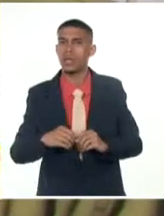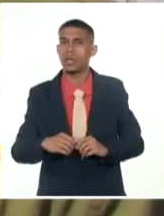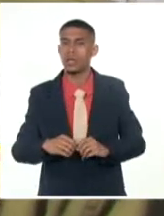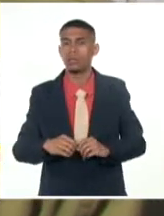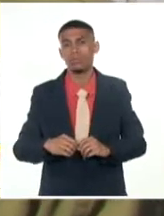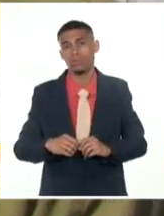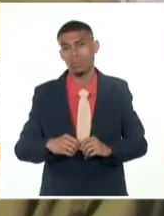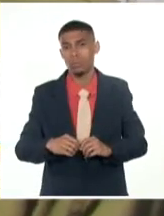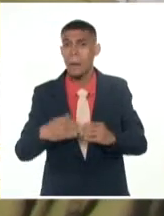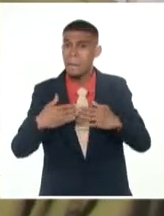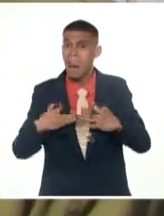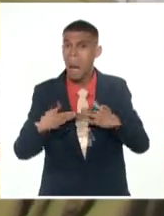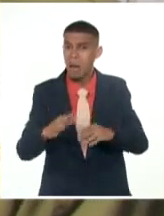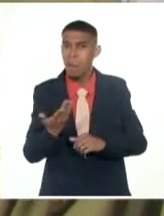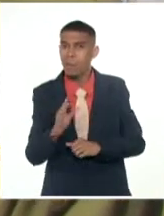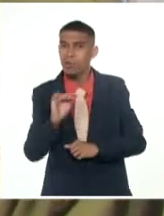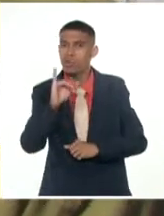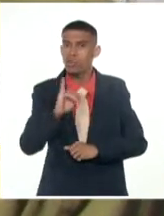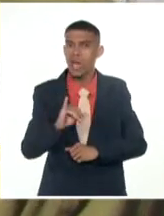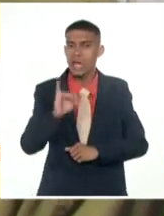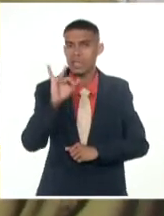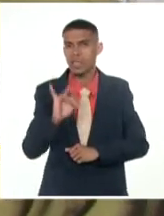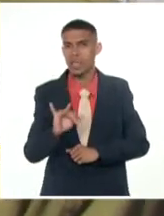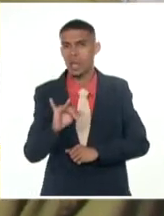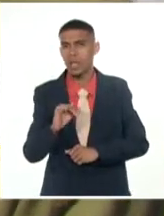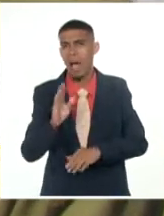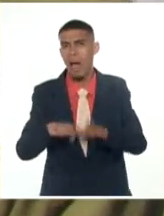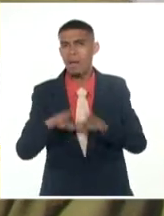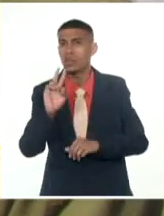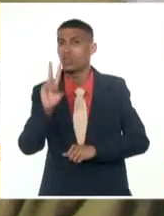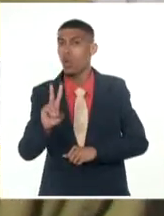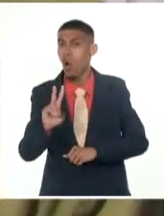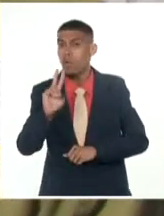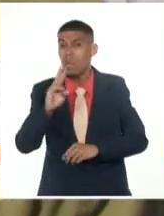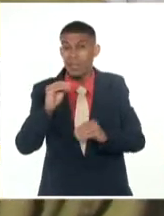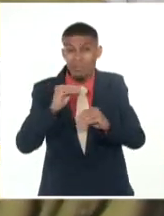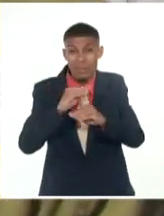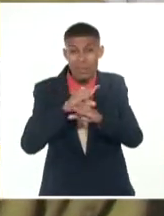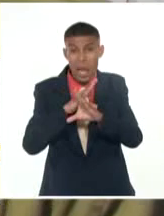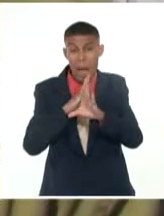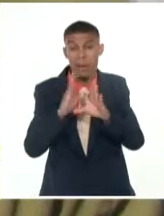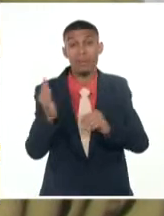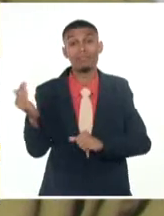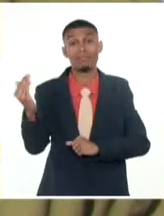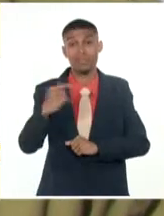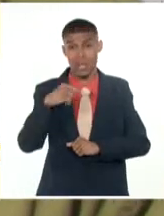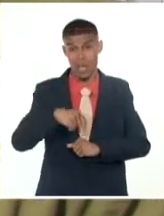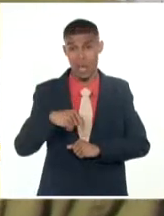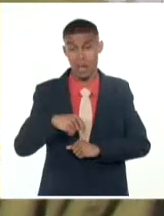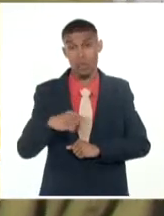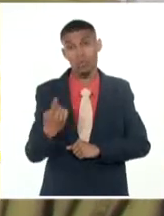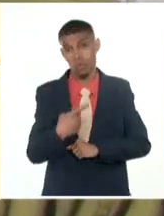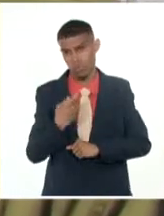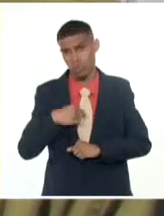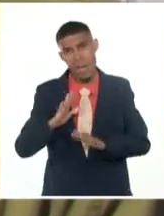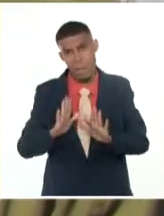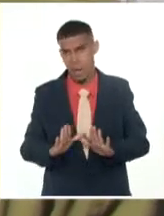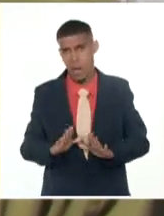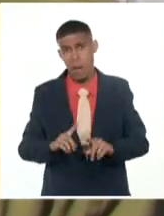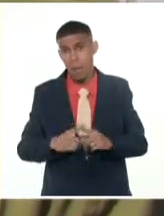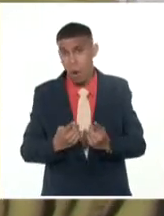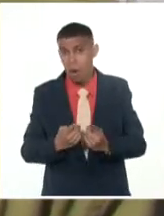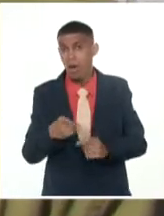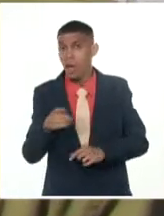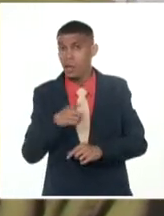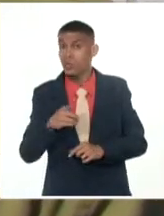estar en el barco sobre las 6 o las 7 y vienen a las 2, a las 3 de la mañana, y hay que esperarla porque ese es lo que resuelve el problema de la población,